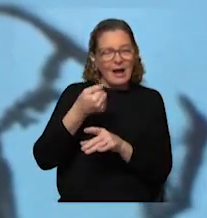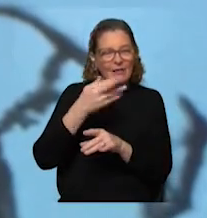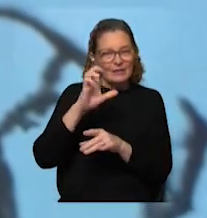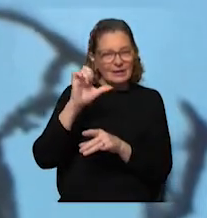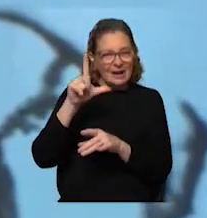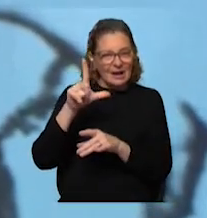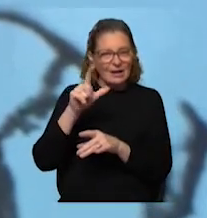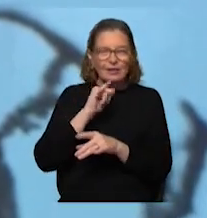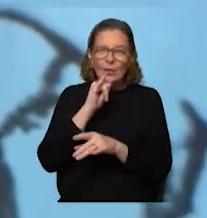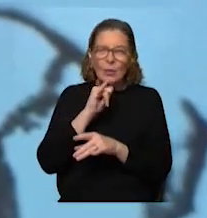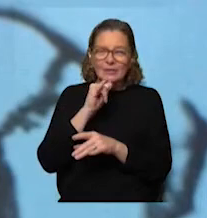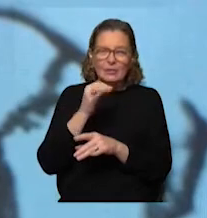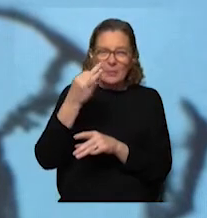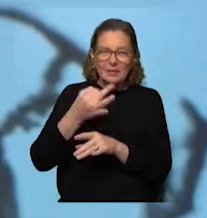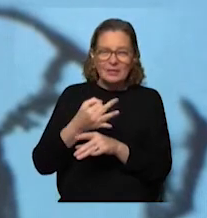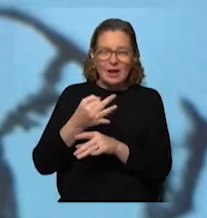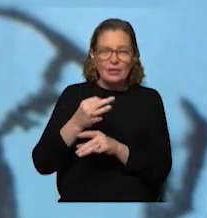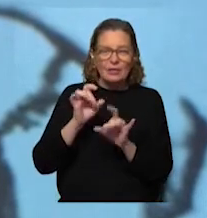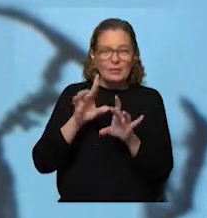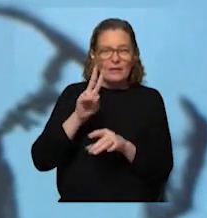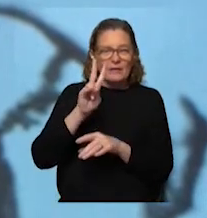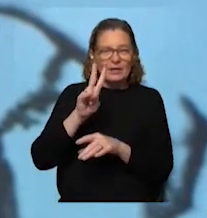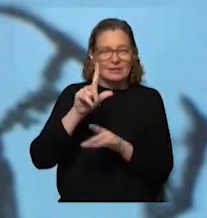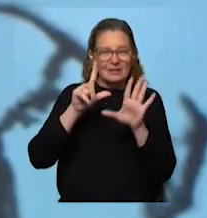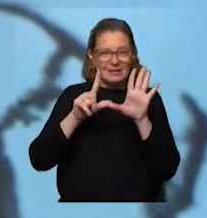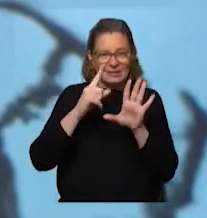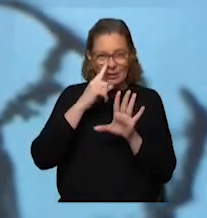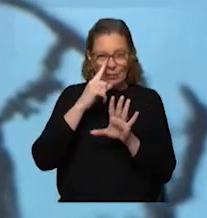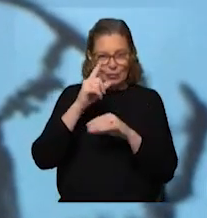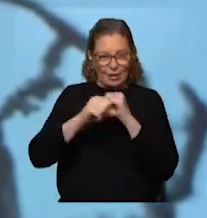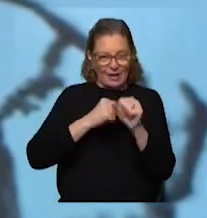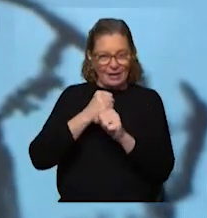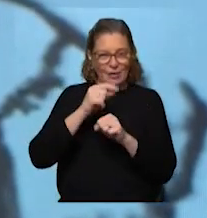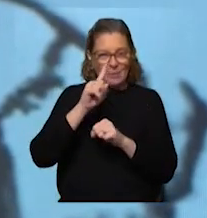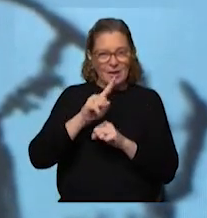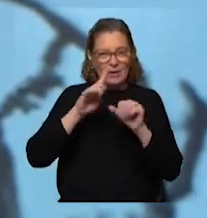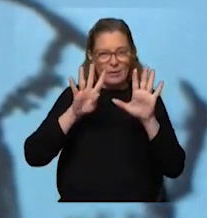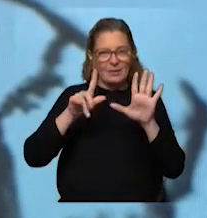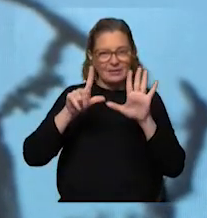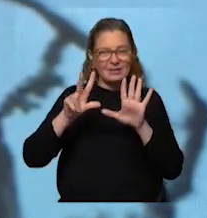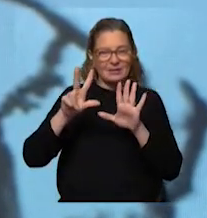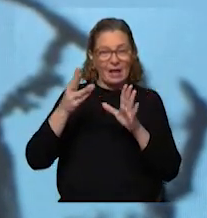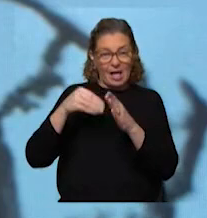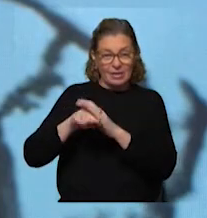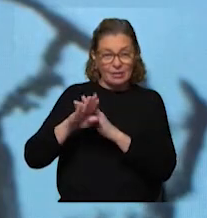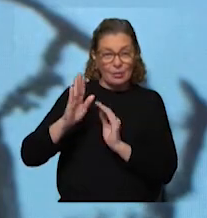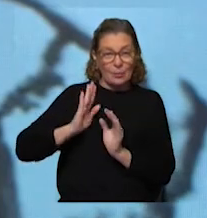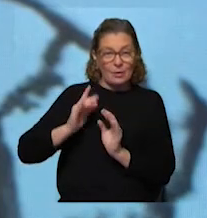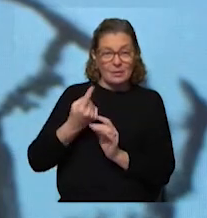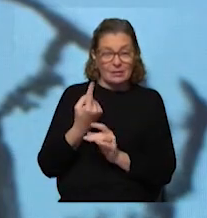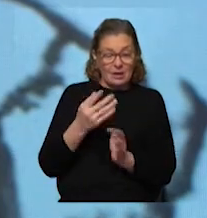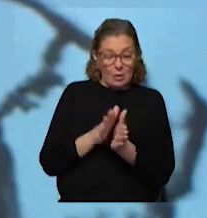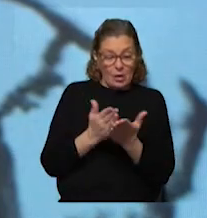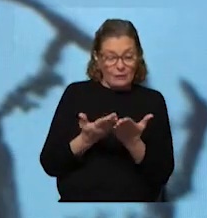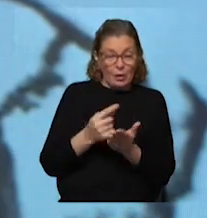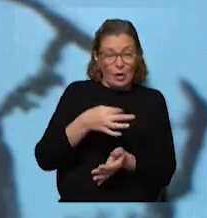testimonios en especial solo Además del 27 de junio del 73 e incluye testimonios de mujeres pero después Este es el único y